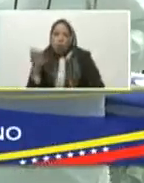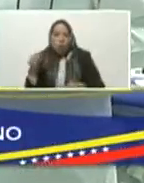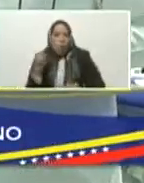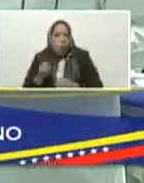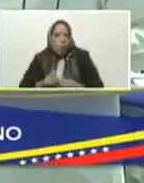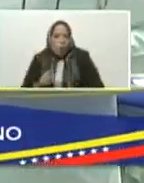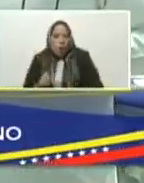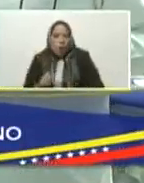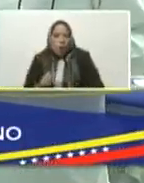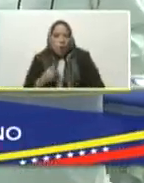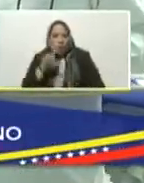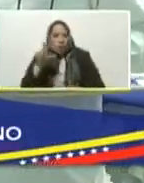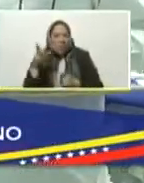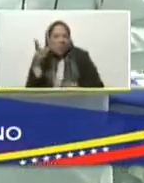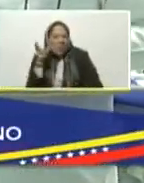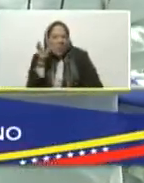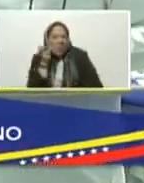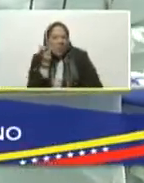¿Especialista?